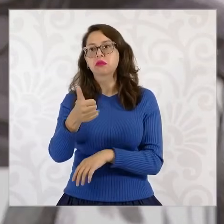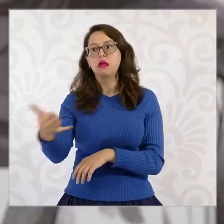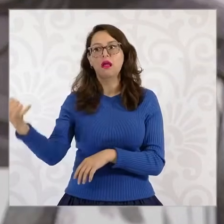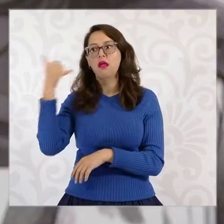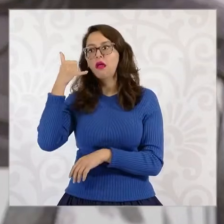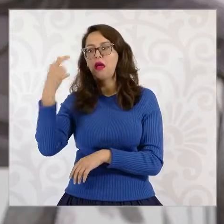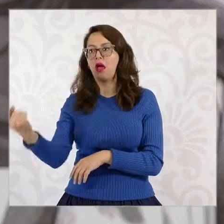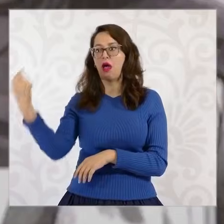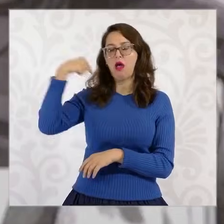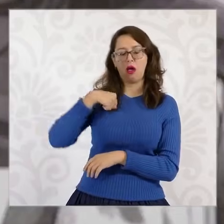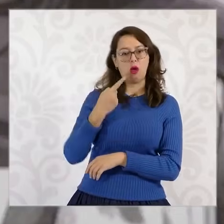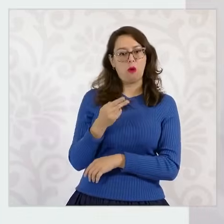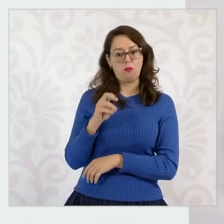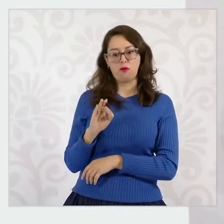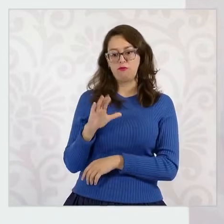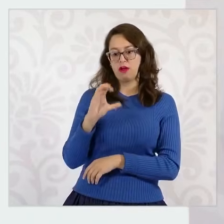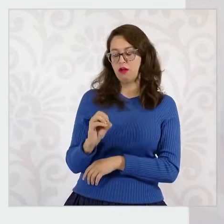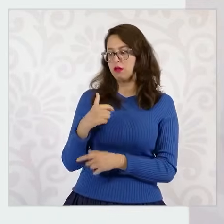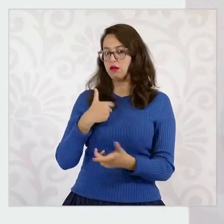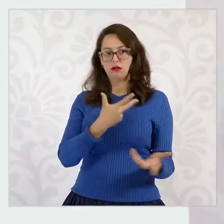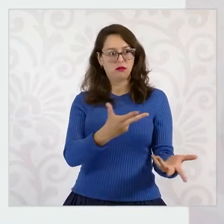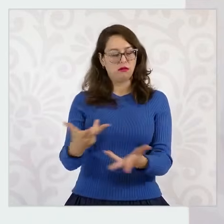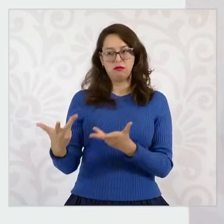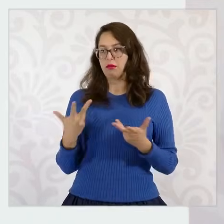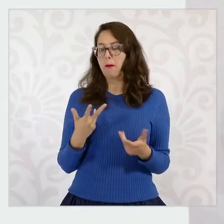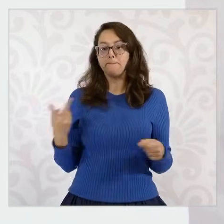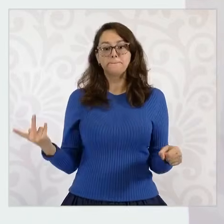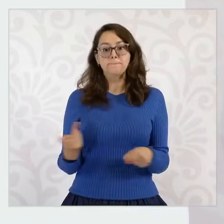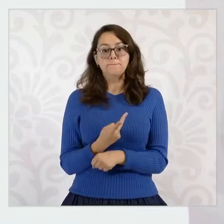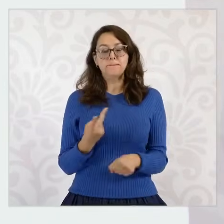Profeco. Entonces, lo que estamos haciendo ahorita, hasta el día